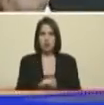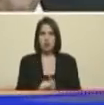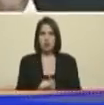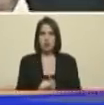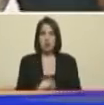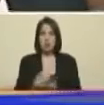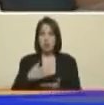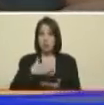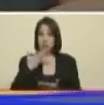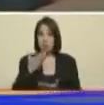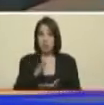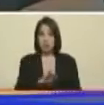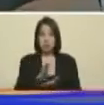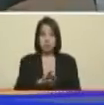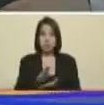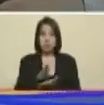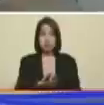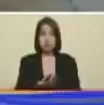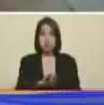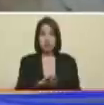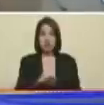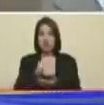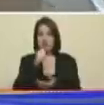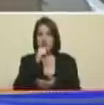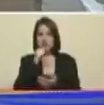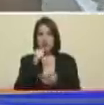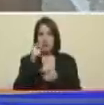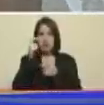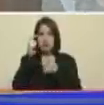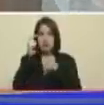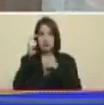ese proyecto es Hugo Chávez como líder.